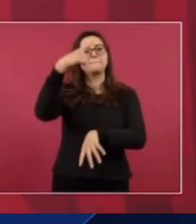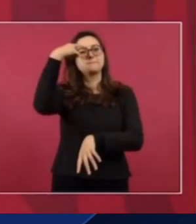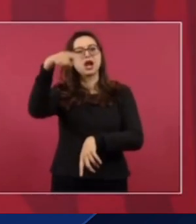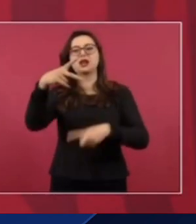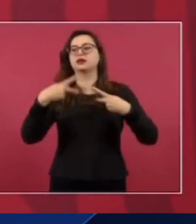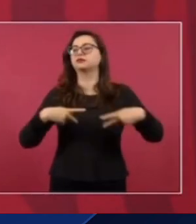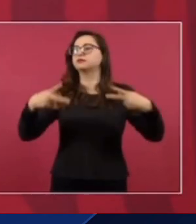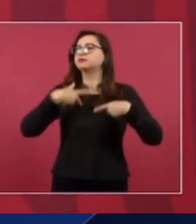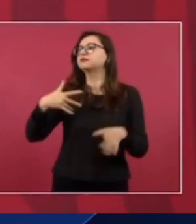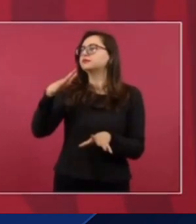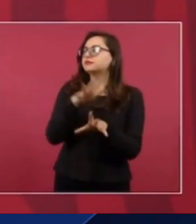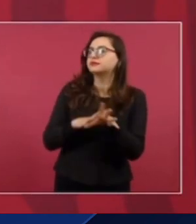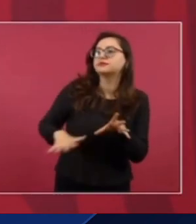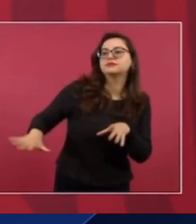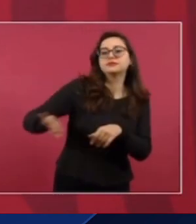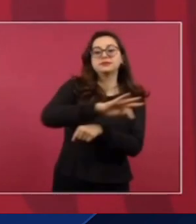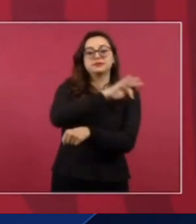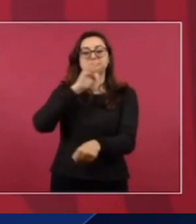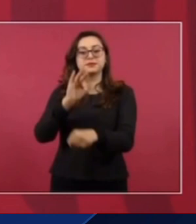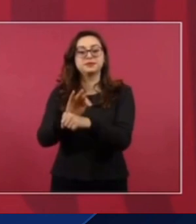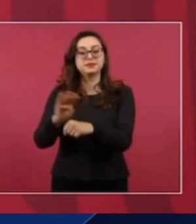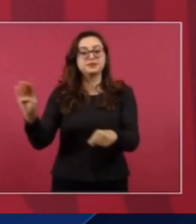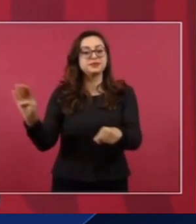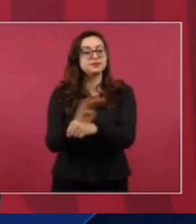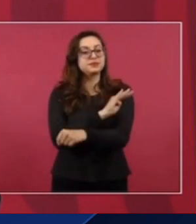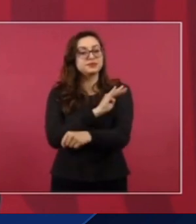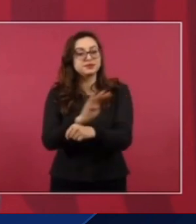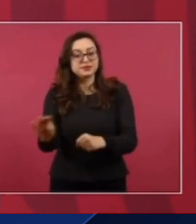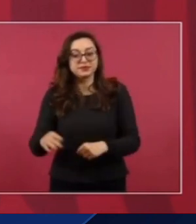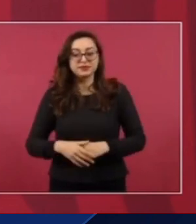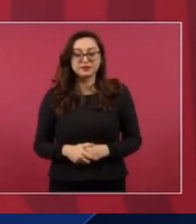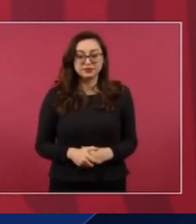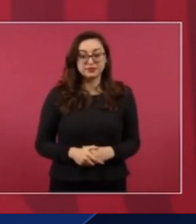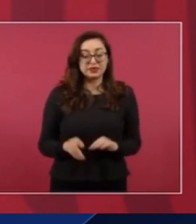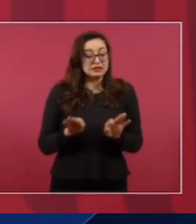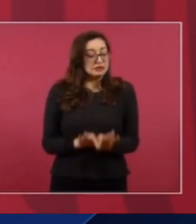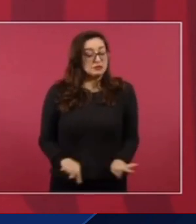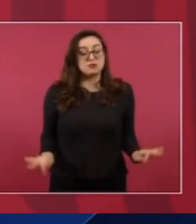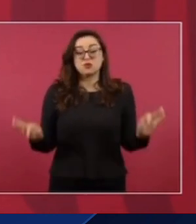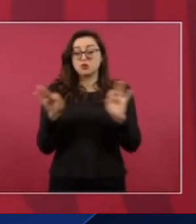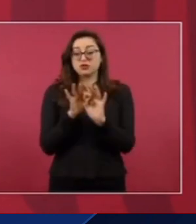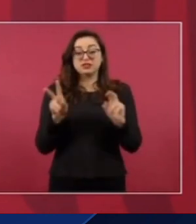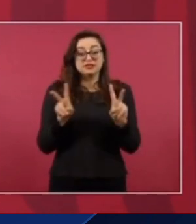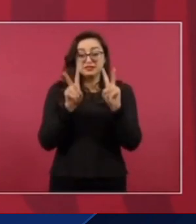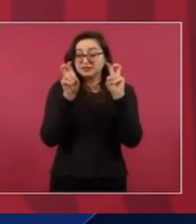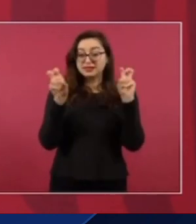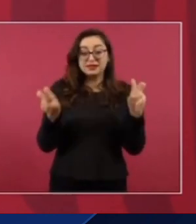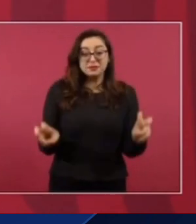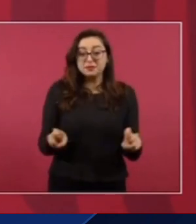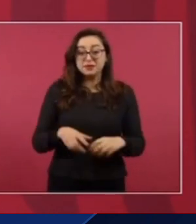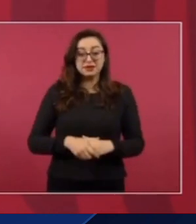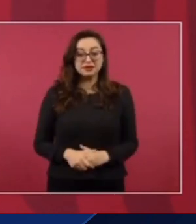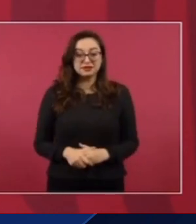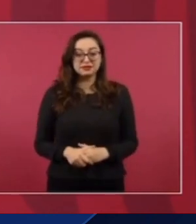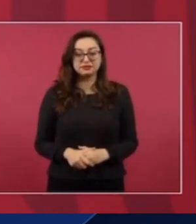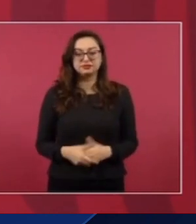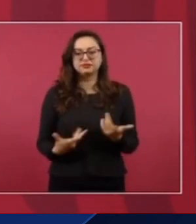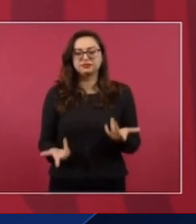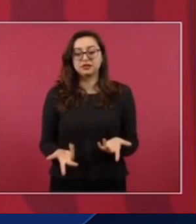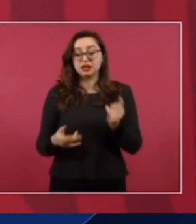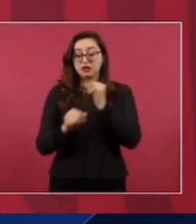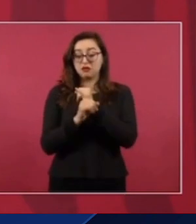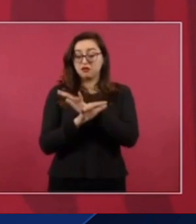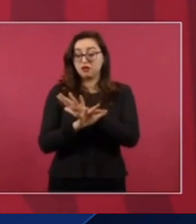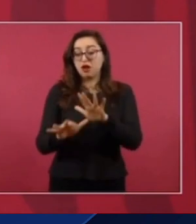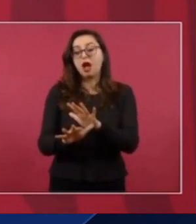manipulador y que estoy polarizando la relación entre medios de comunicación No señores no se